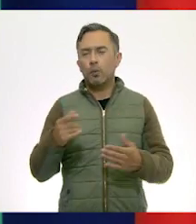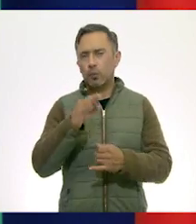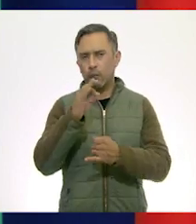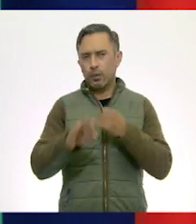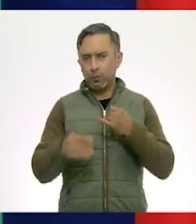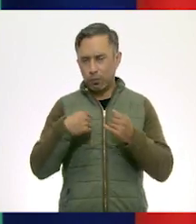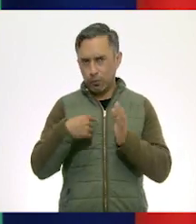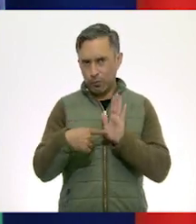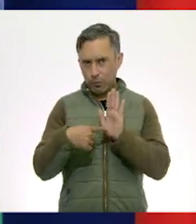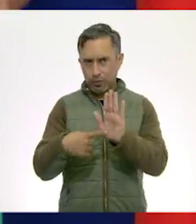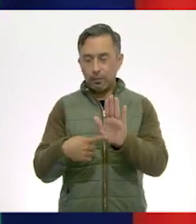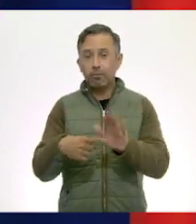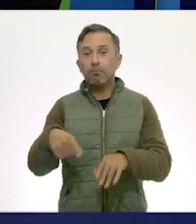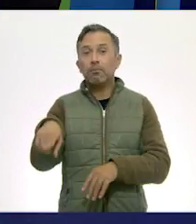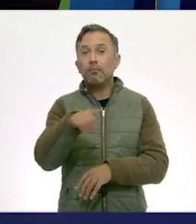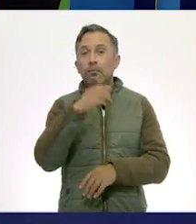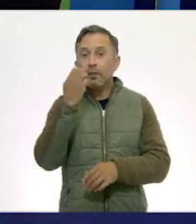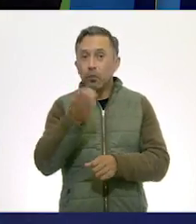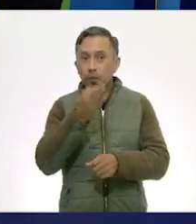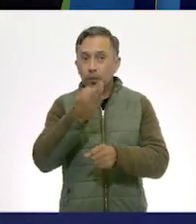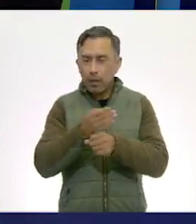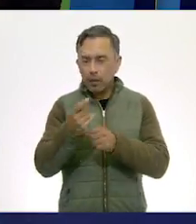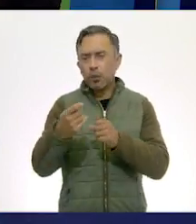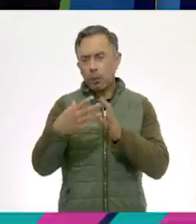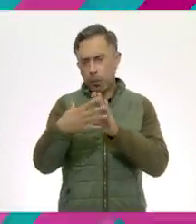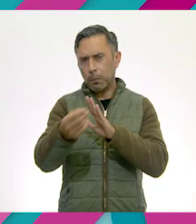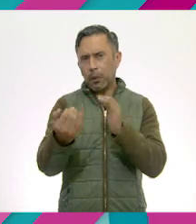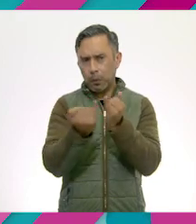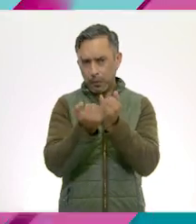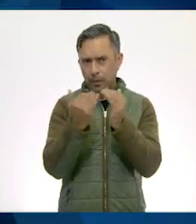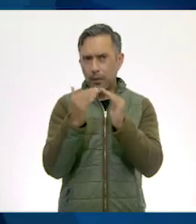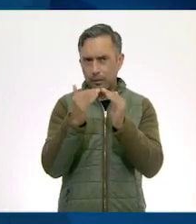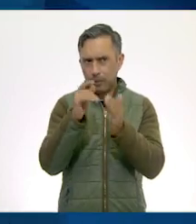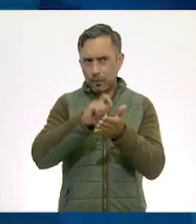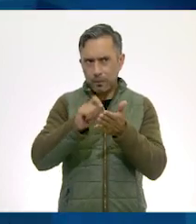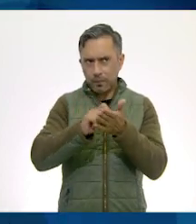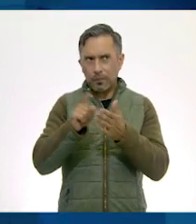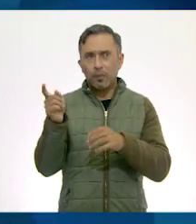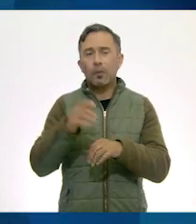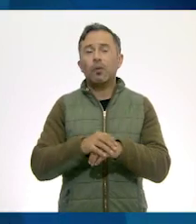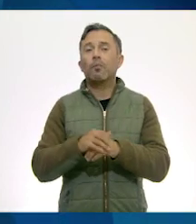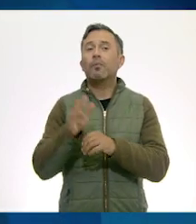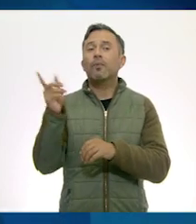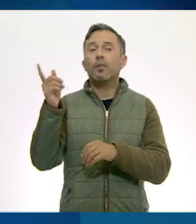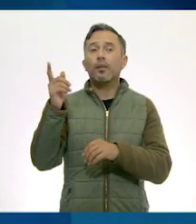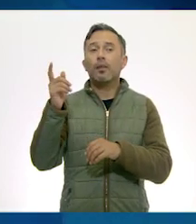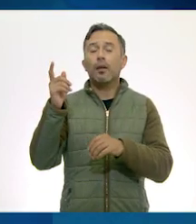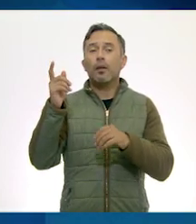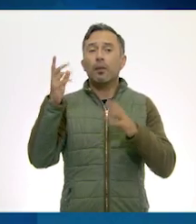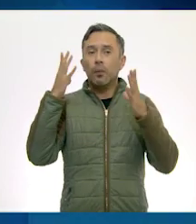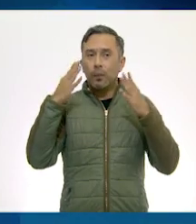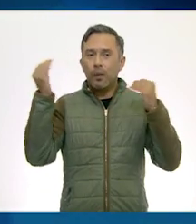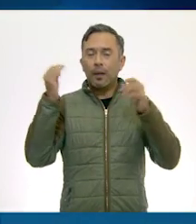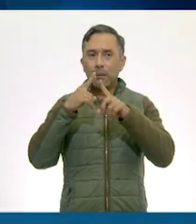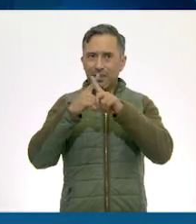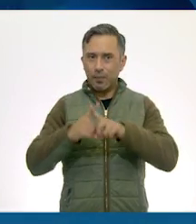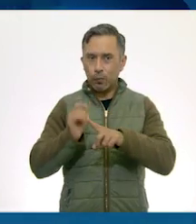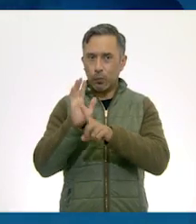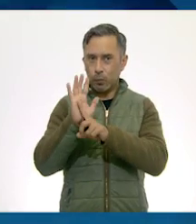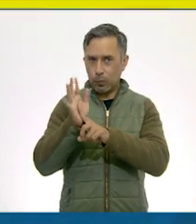último, para que los alumnos puedan realizarlo en casa, el molino de viento de Ámsterdam y el Coliseo